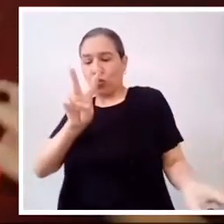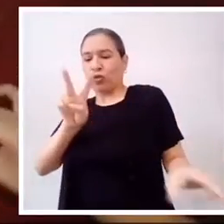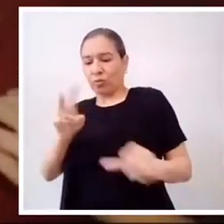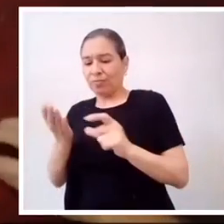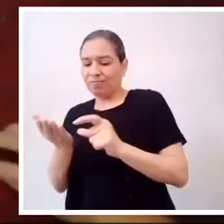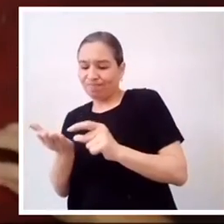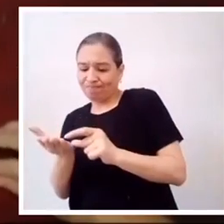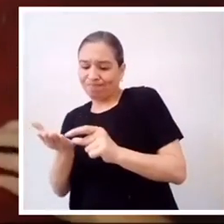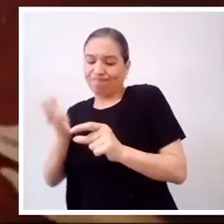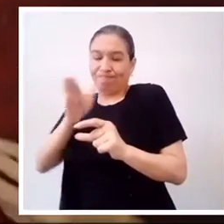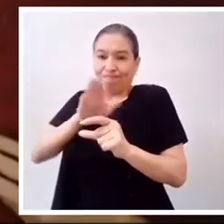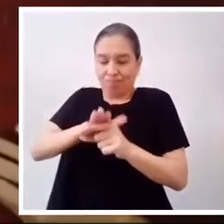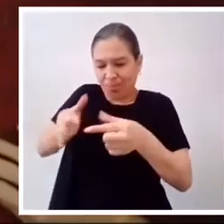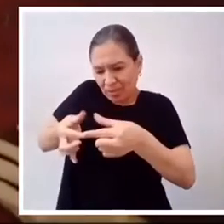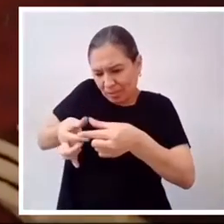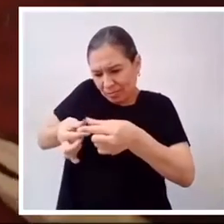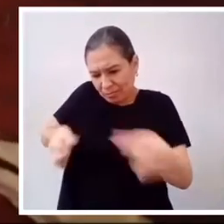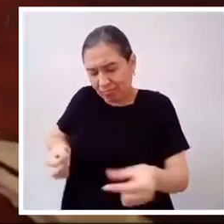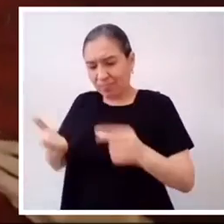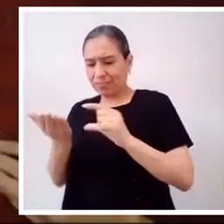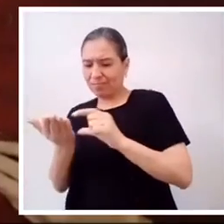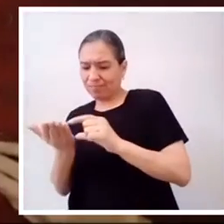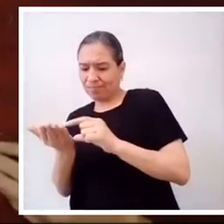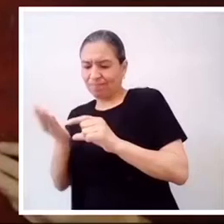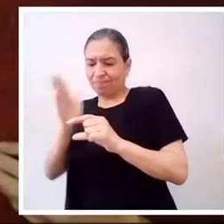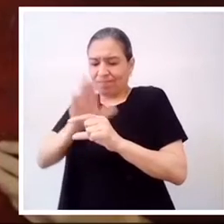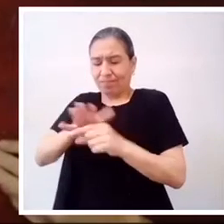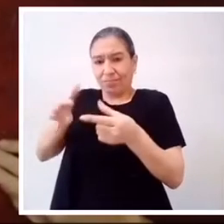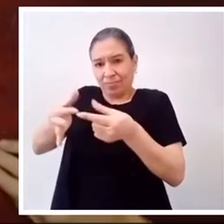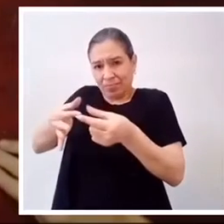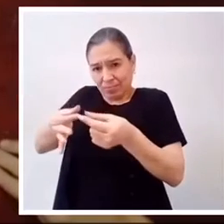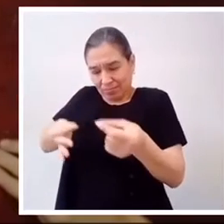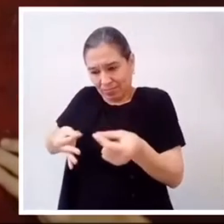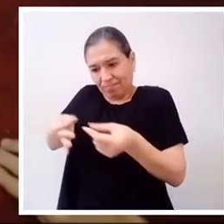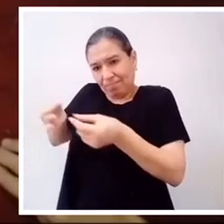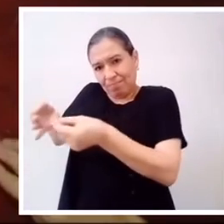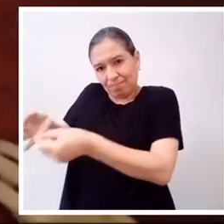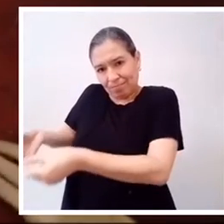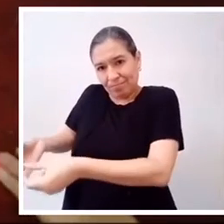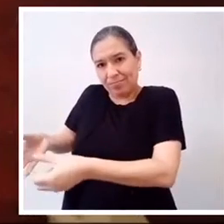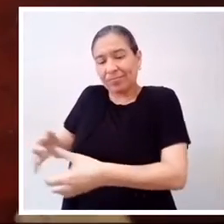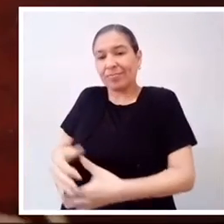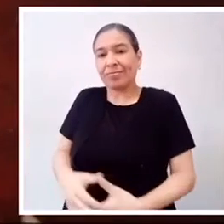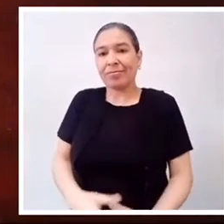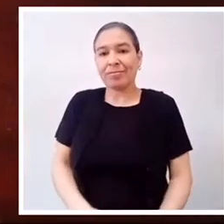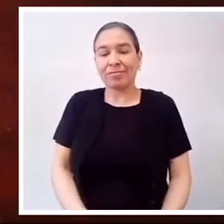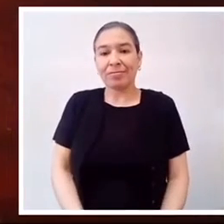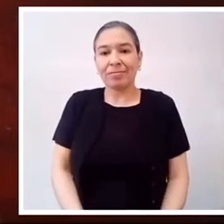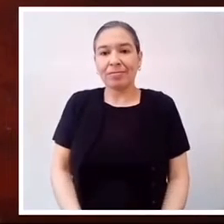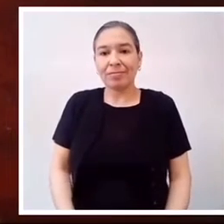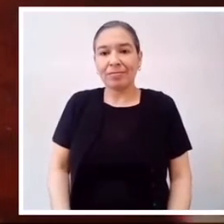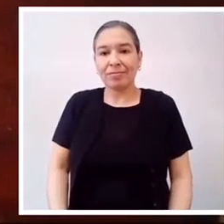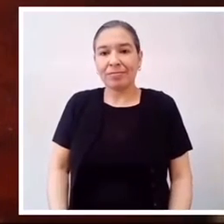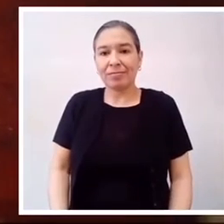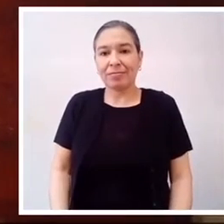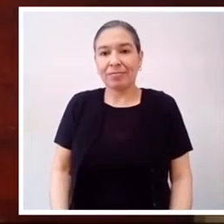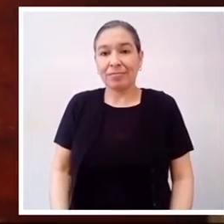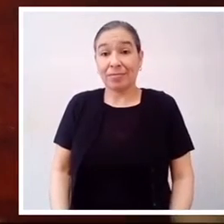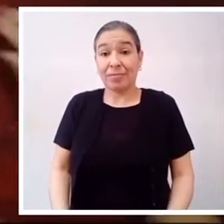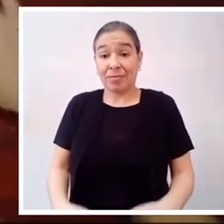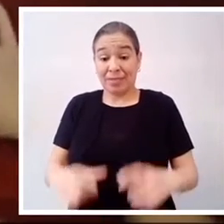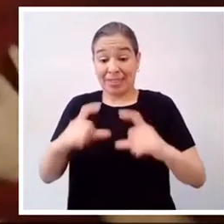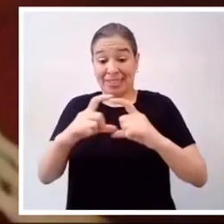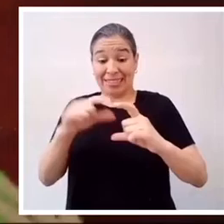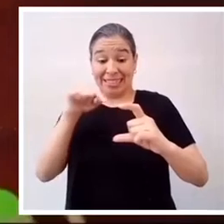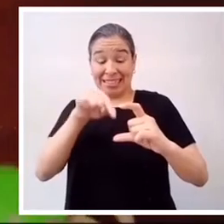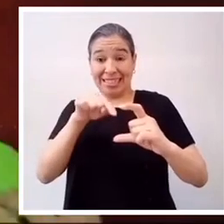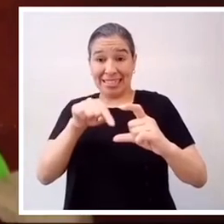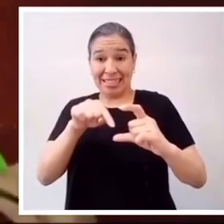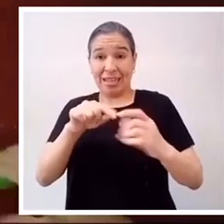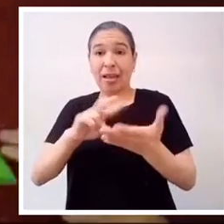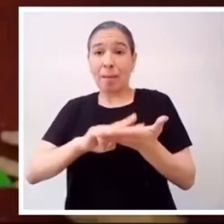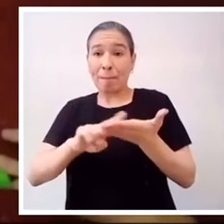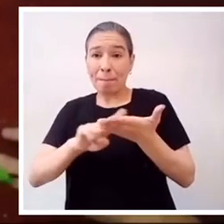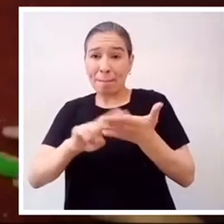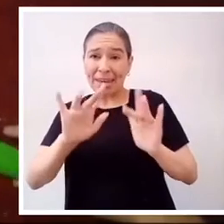el